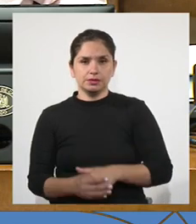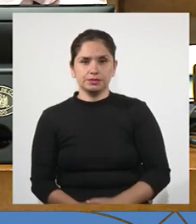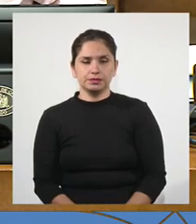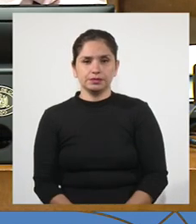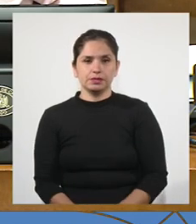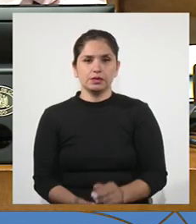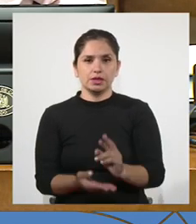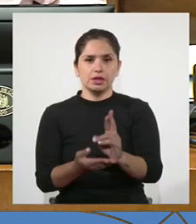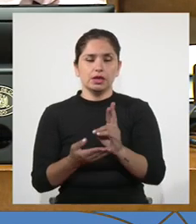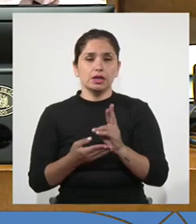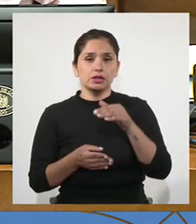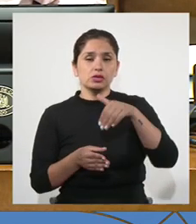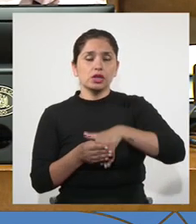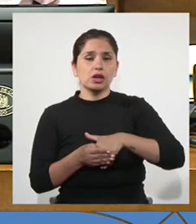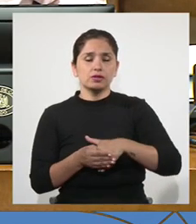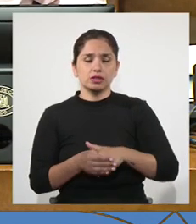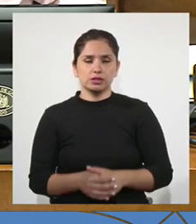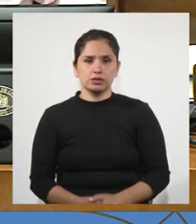Resultado de la votación.